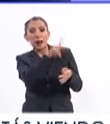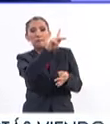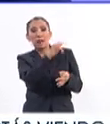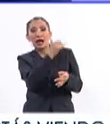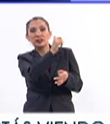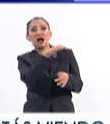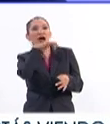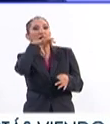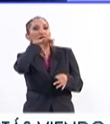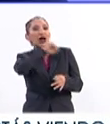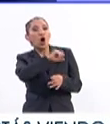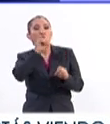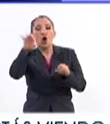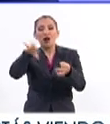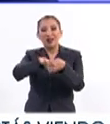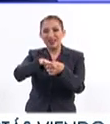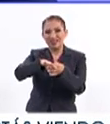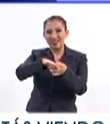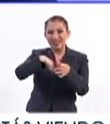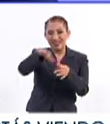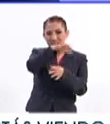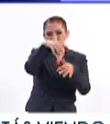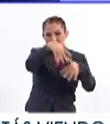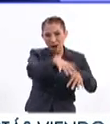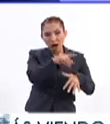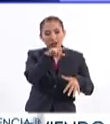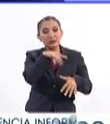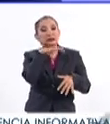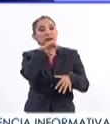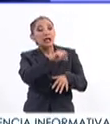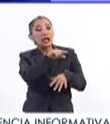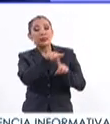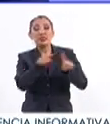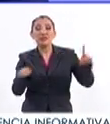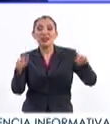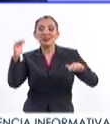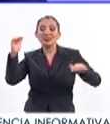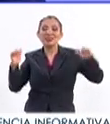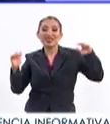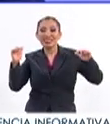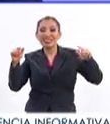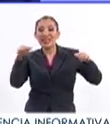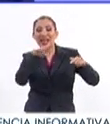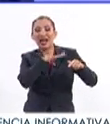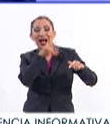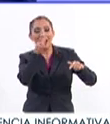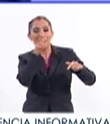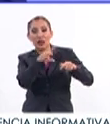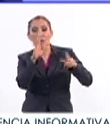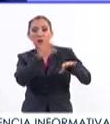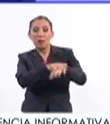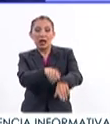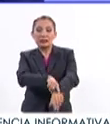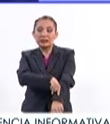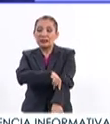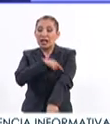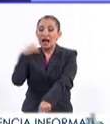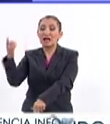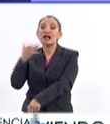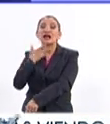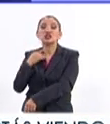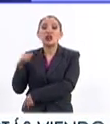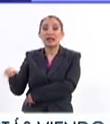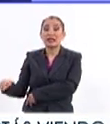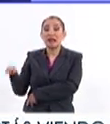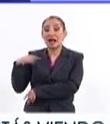playa. O a la costa, pues. Entonces, ese ya es un tema en donde sí ya se... porque dura más incluso el